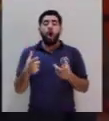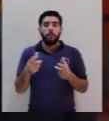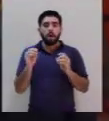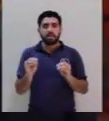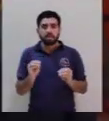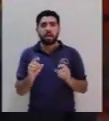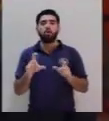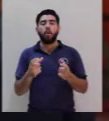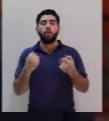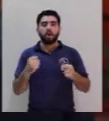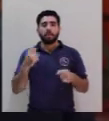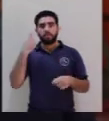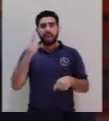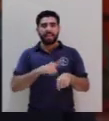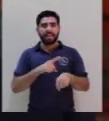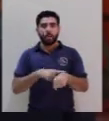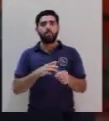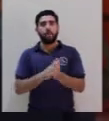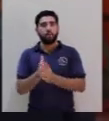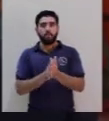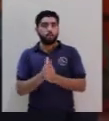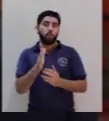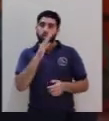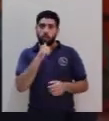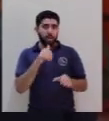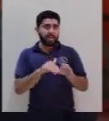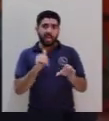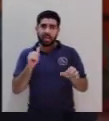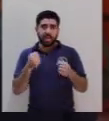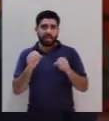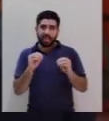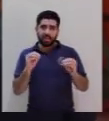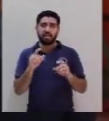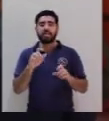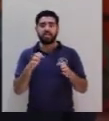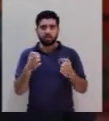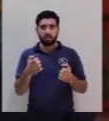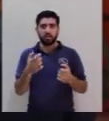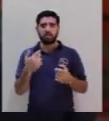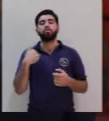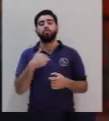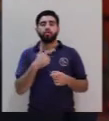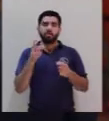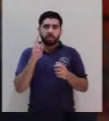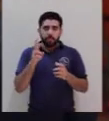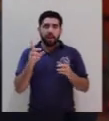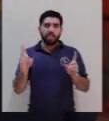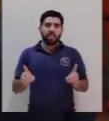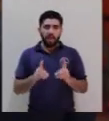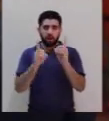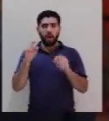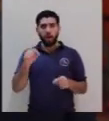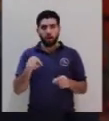motivo, nosotros vamos a desarrollar el tema de los maestros de siempre para poder aprovechar estos conocimientos, ya que en nuestras comunidades existen y